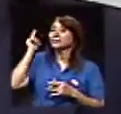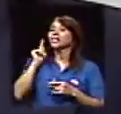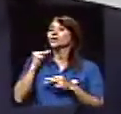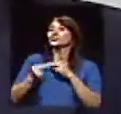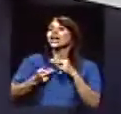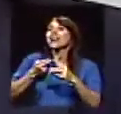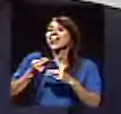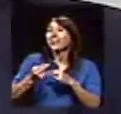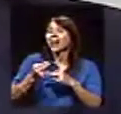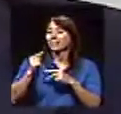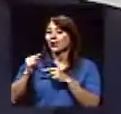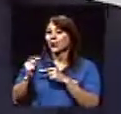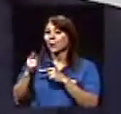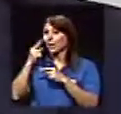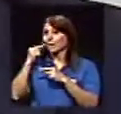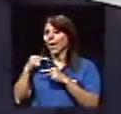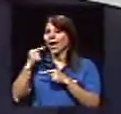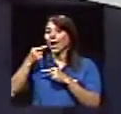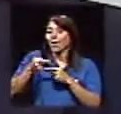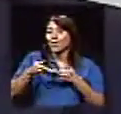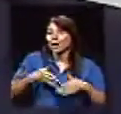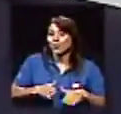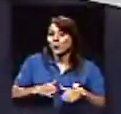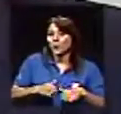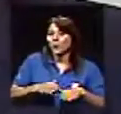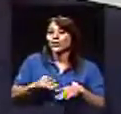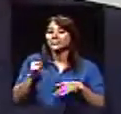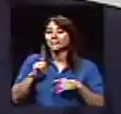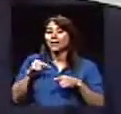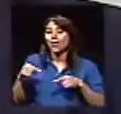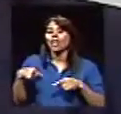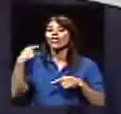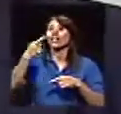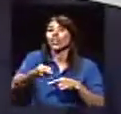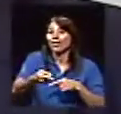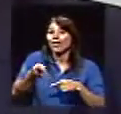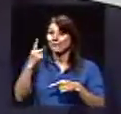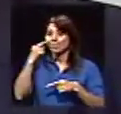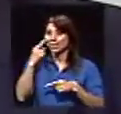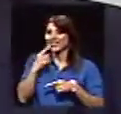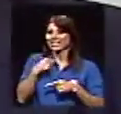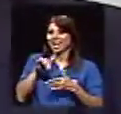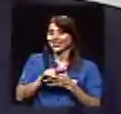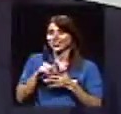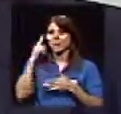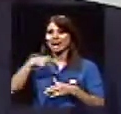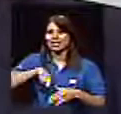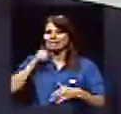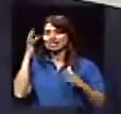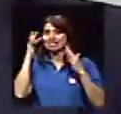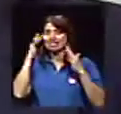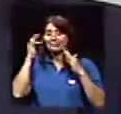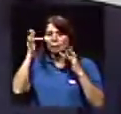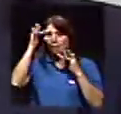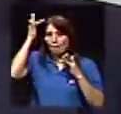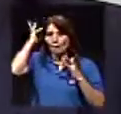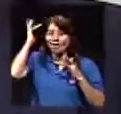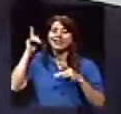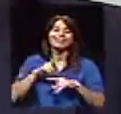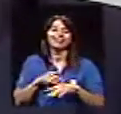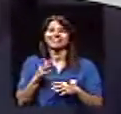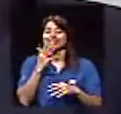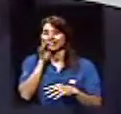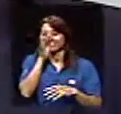que se brinca. Por lo menos eso nos decía papá, los varones de la casa, para que no nos preocupáramos de que nos íbamos a quedar sin pelo. En